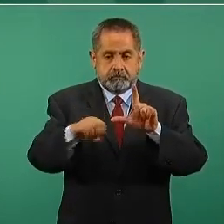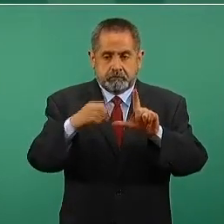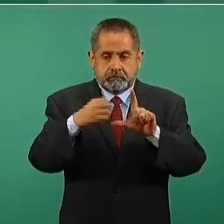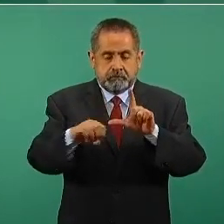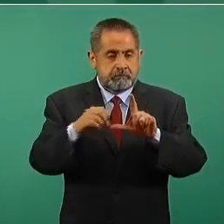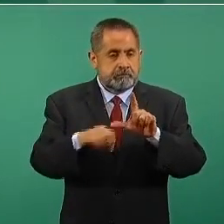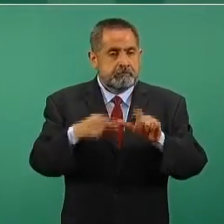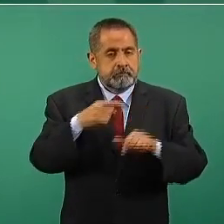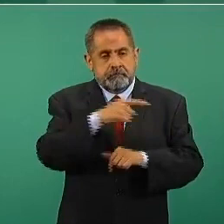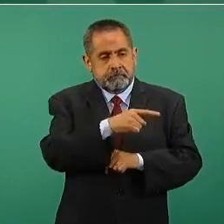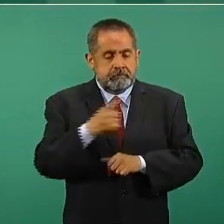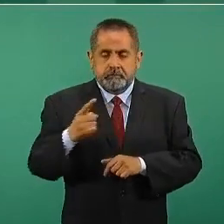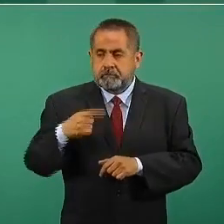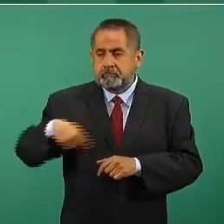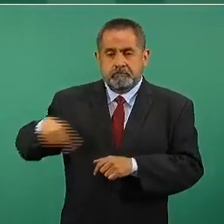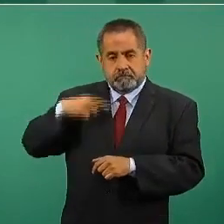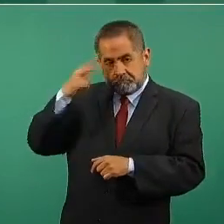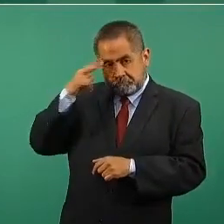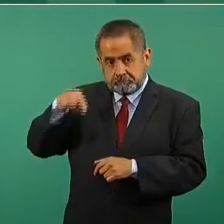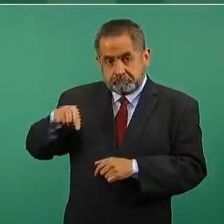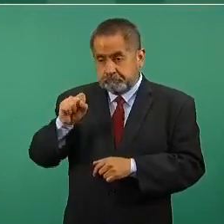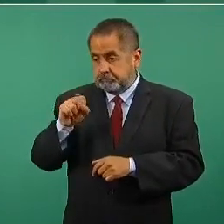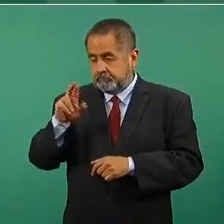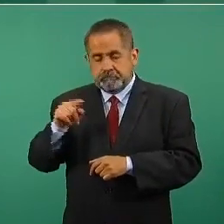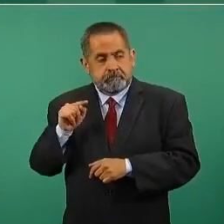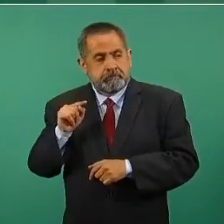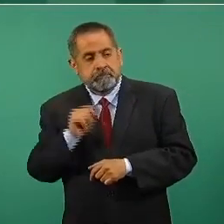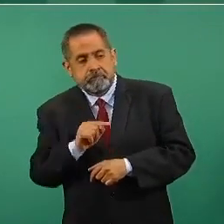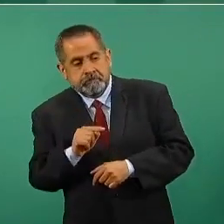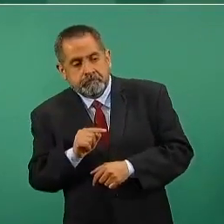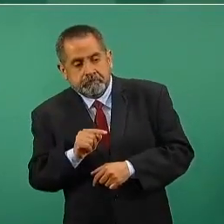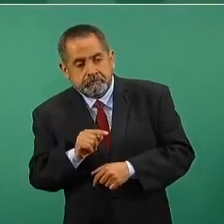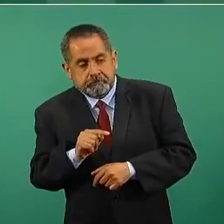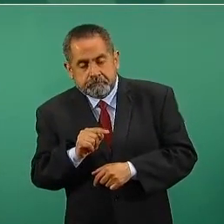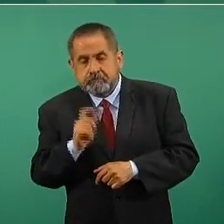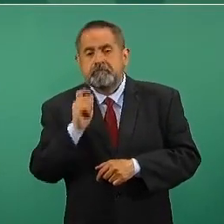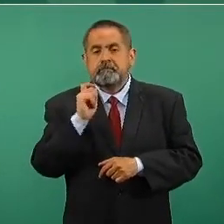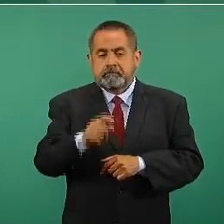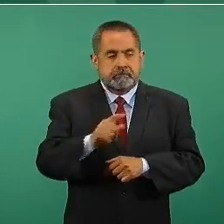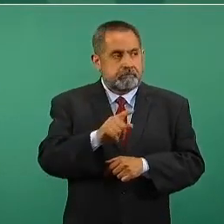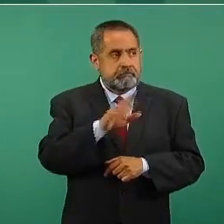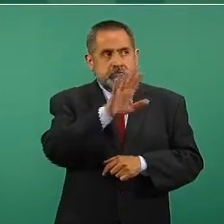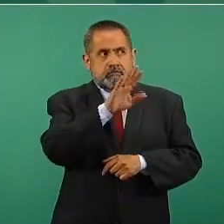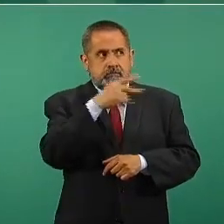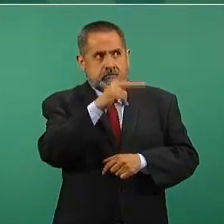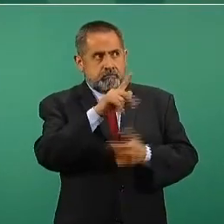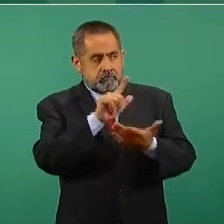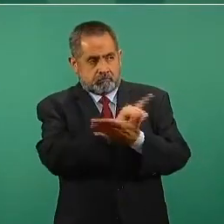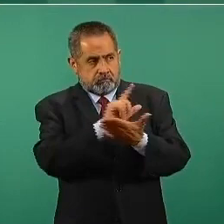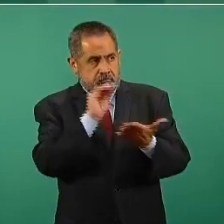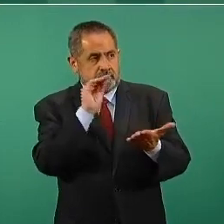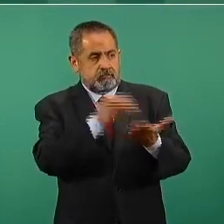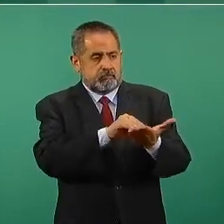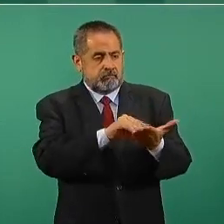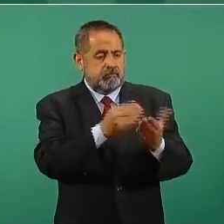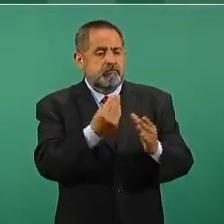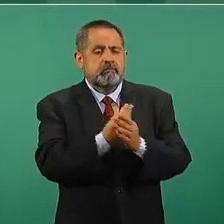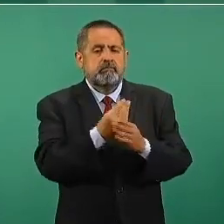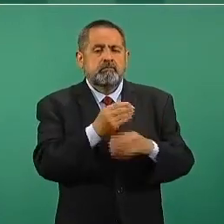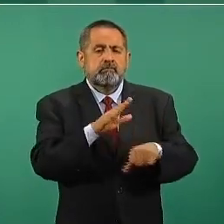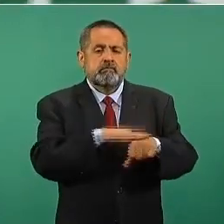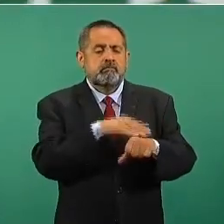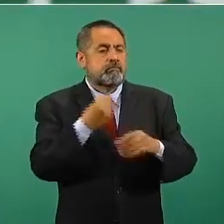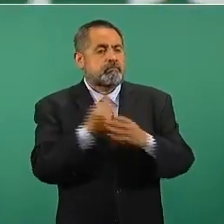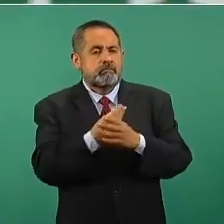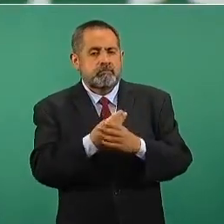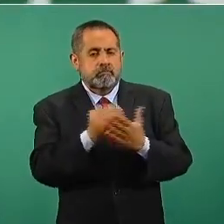una prioridad de la Cancillería ha sido primero que se tipifique como en la